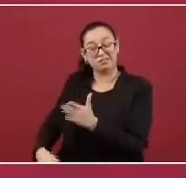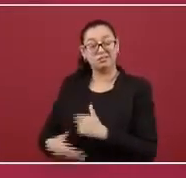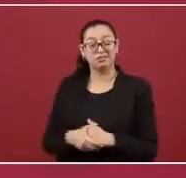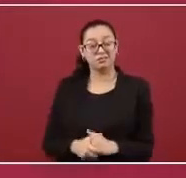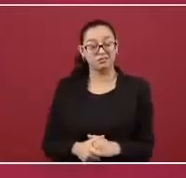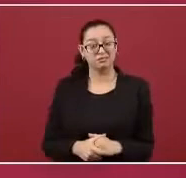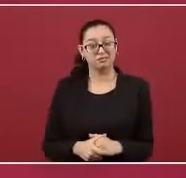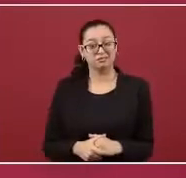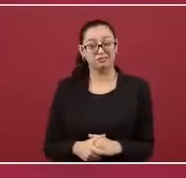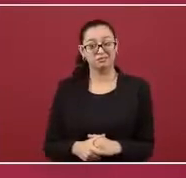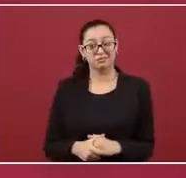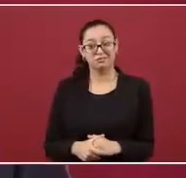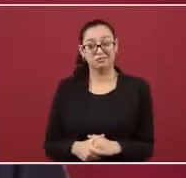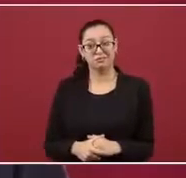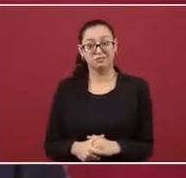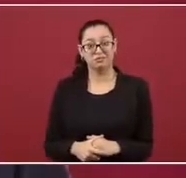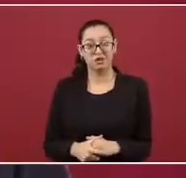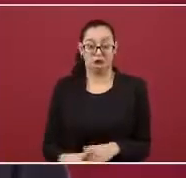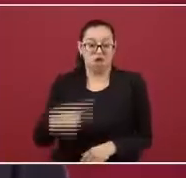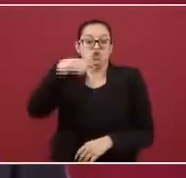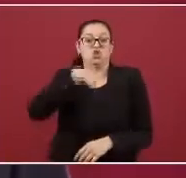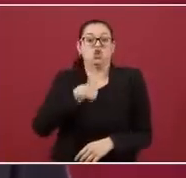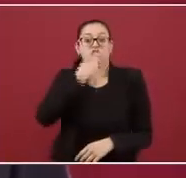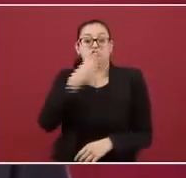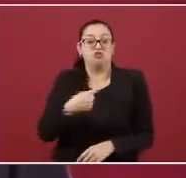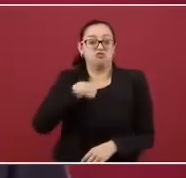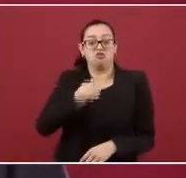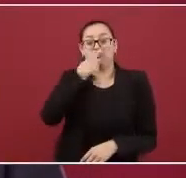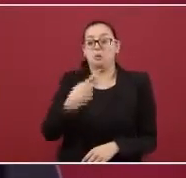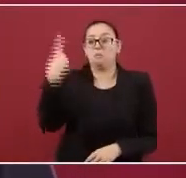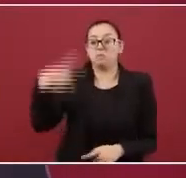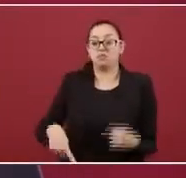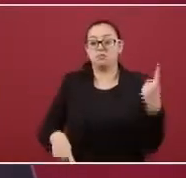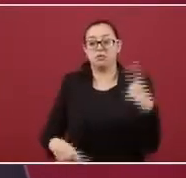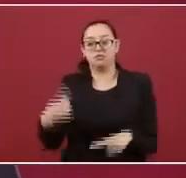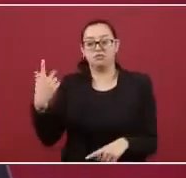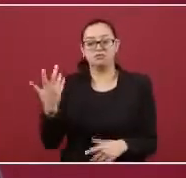Porque tampoco a mí me corresponde, ¿no?,